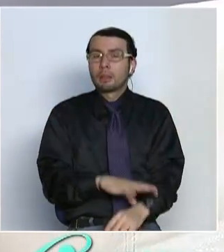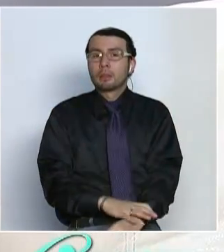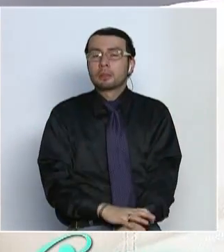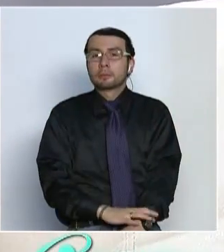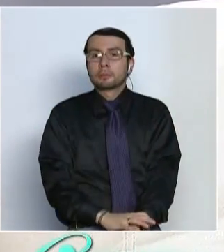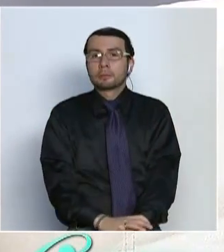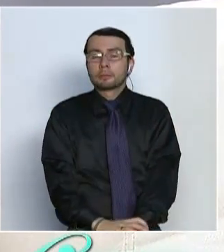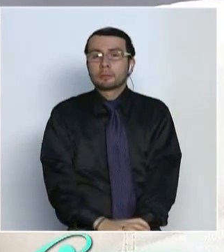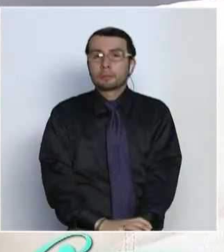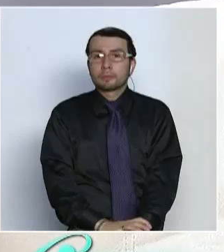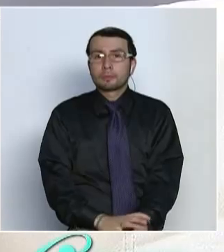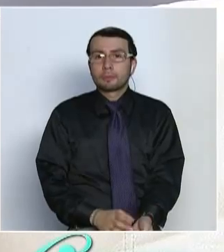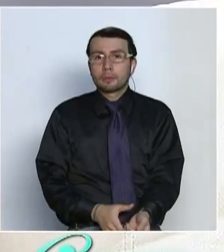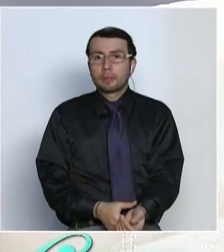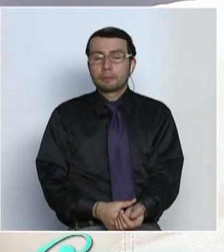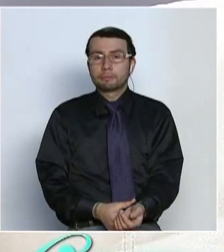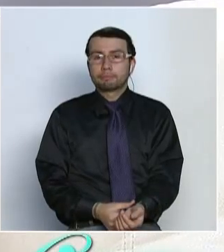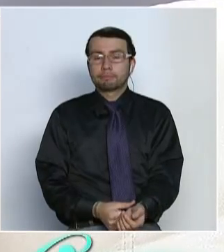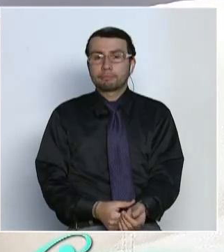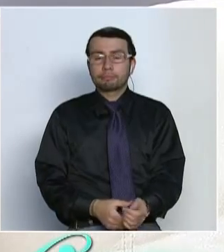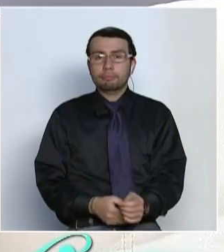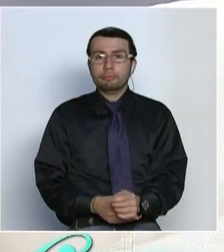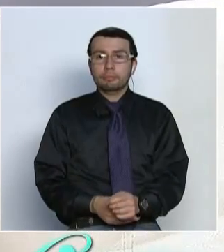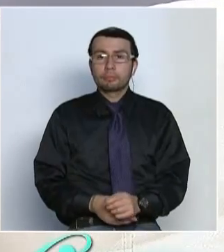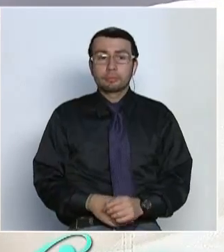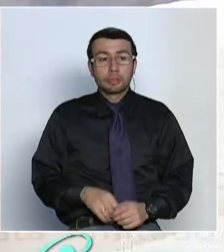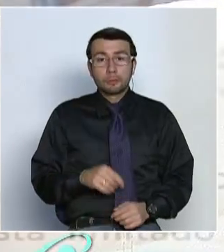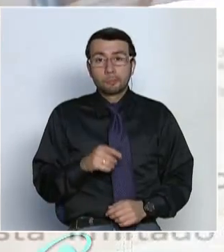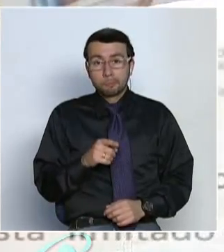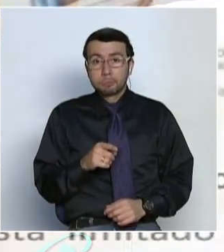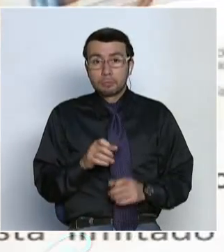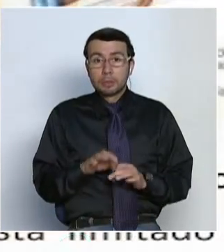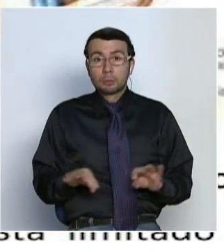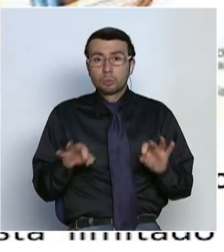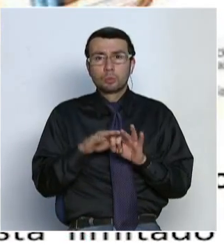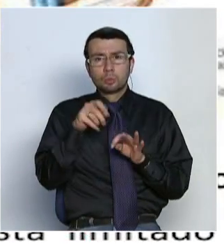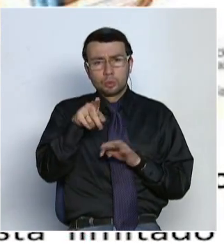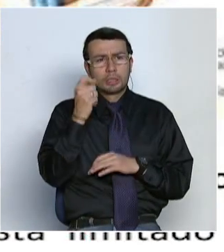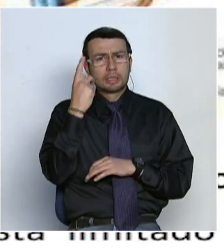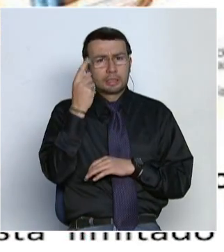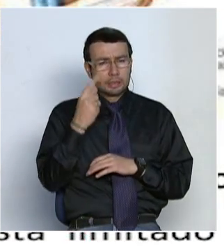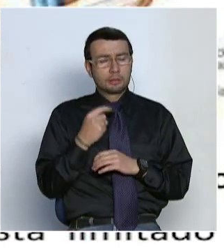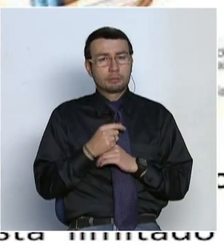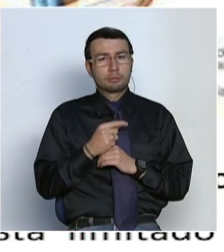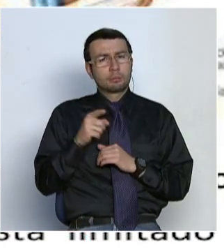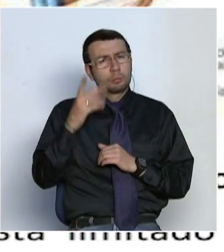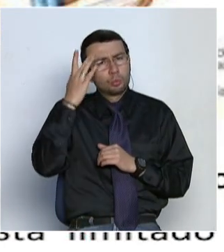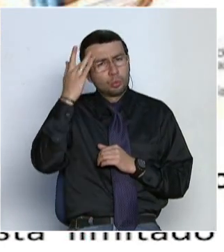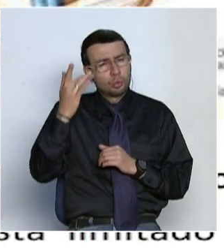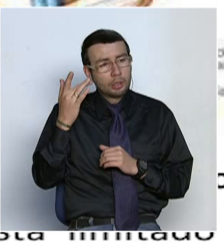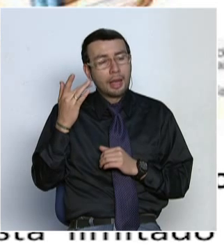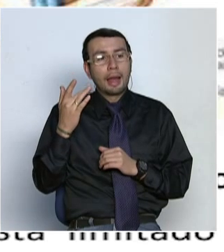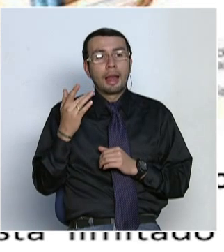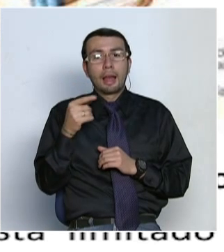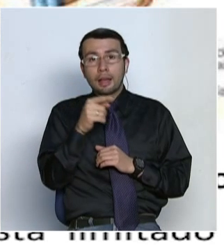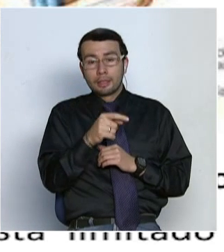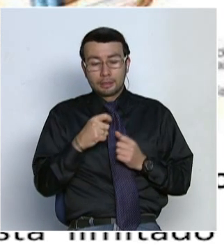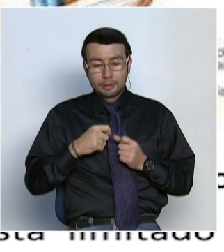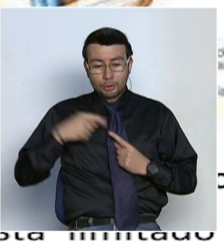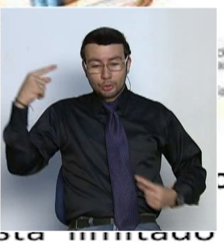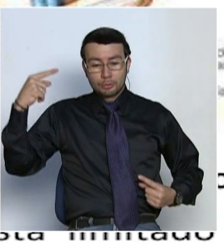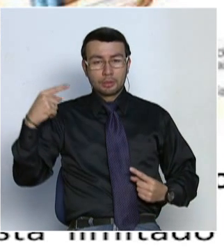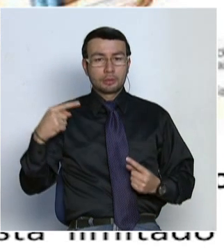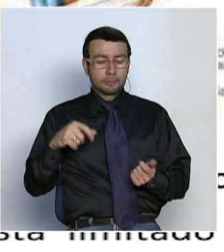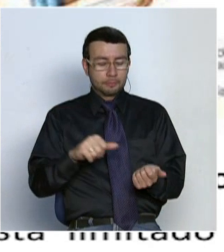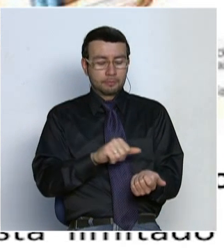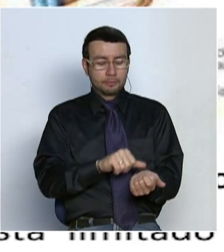presionando el resto del cuerpo. Esto es muy importante que ustedes lo entiendan porque esto es síndrome del